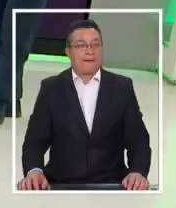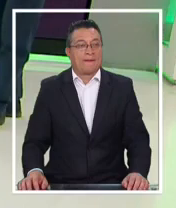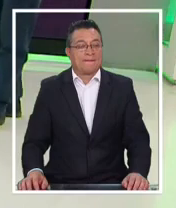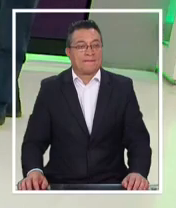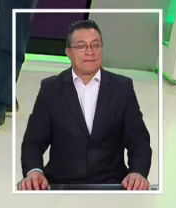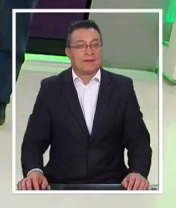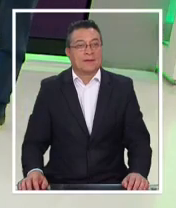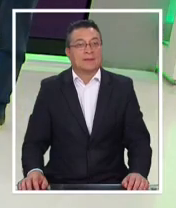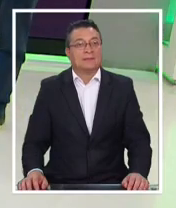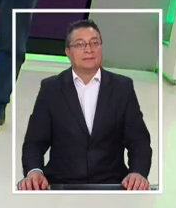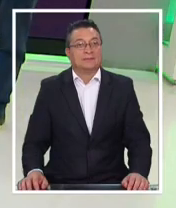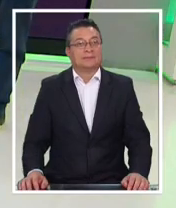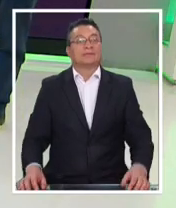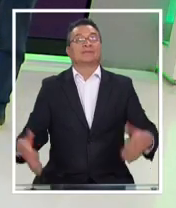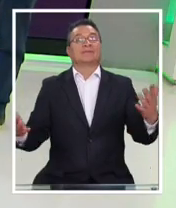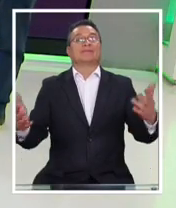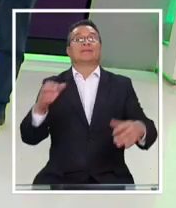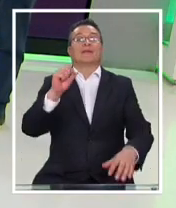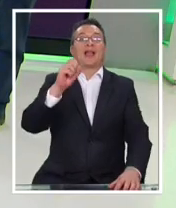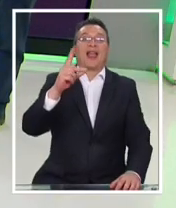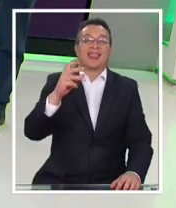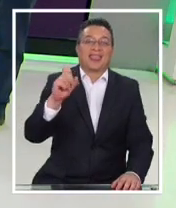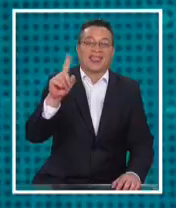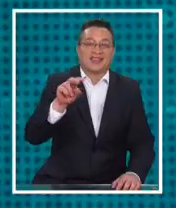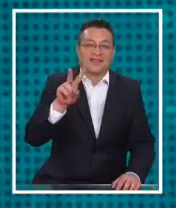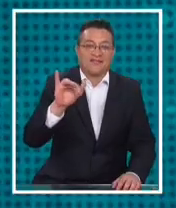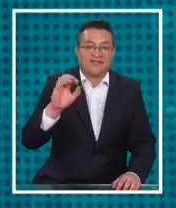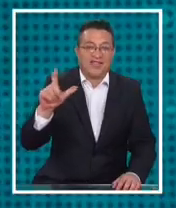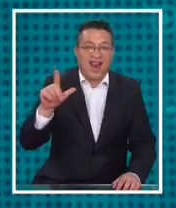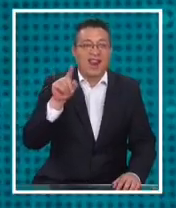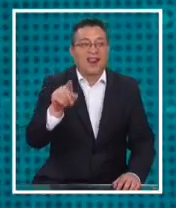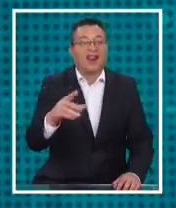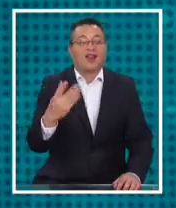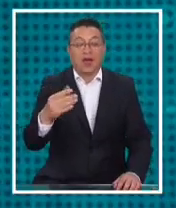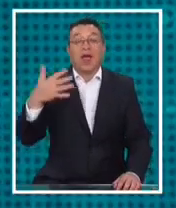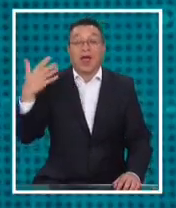Bien, pues ya estamos con Andrés Vial para hablar de una parte relevante, Andrés, de la reforma.